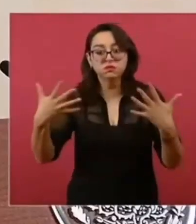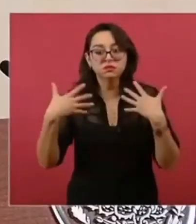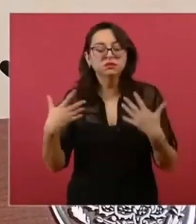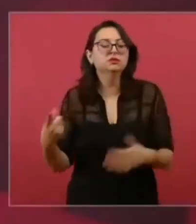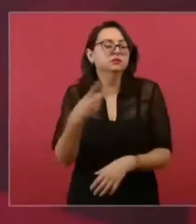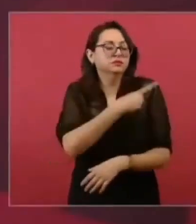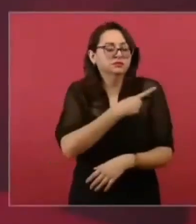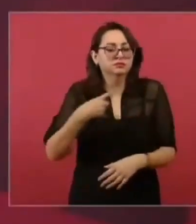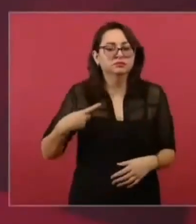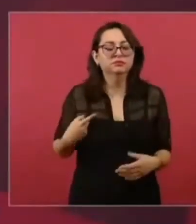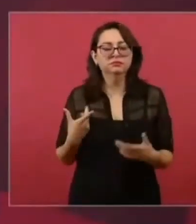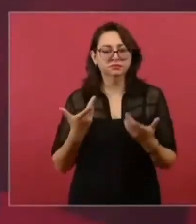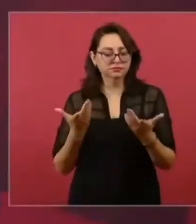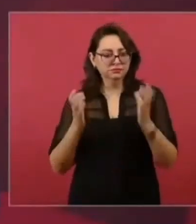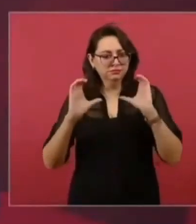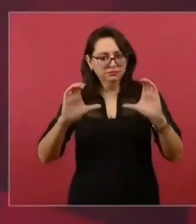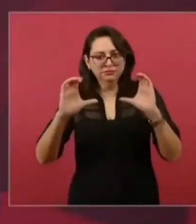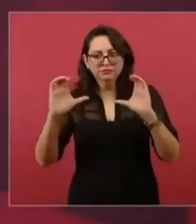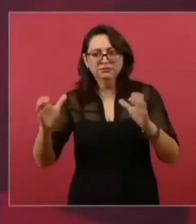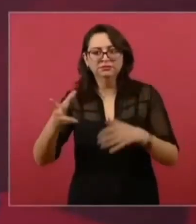tomar mucha agua